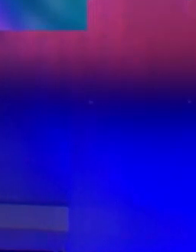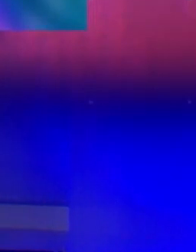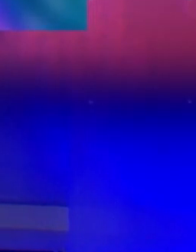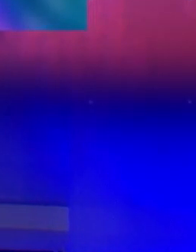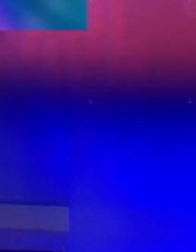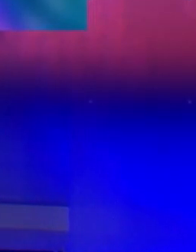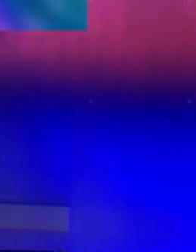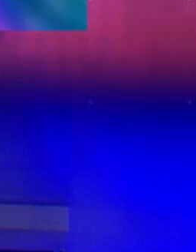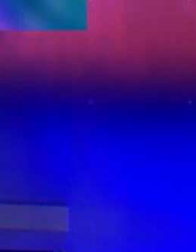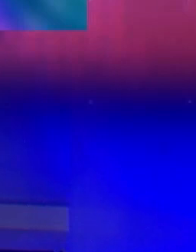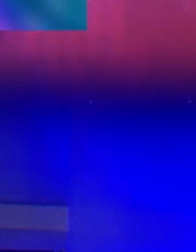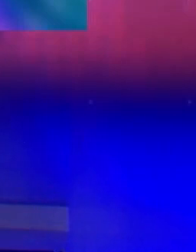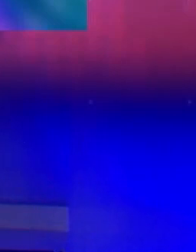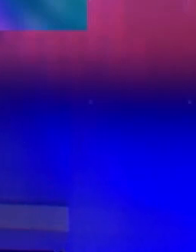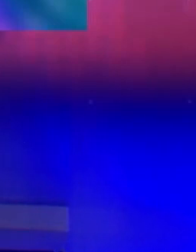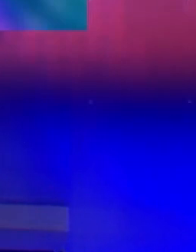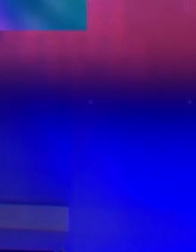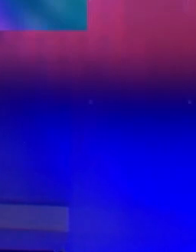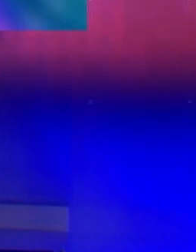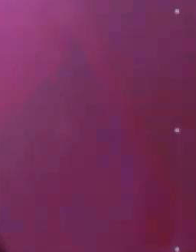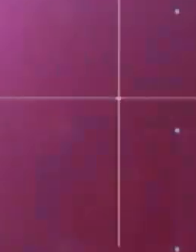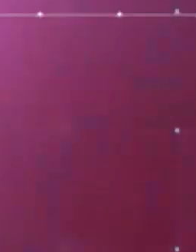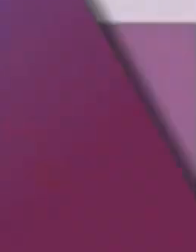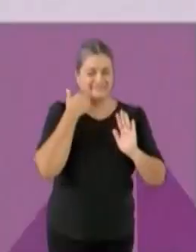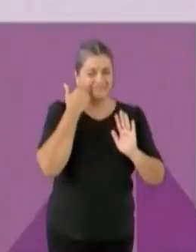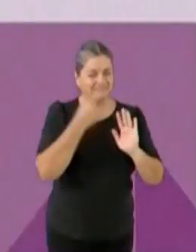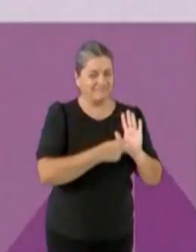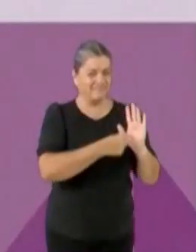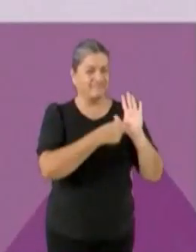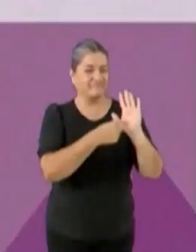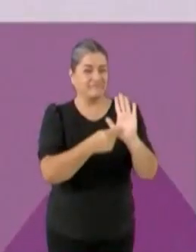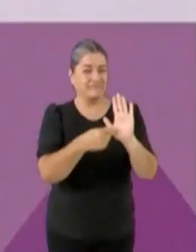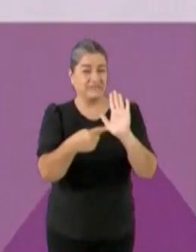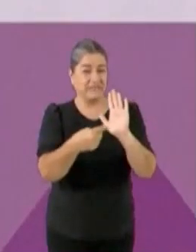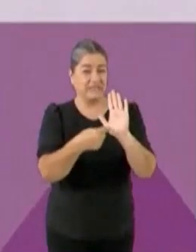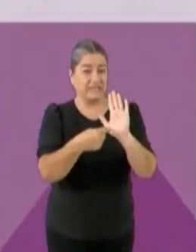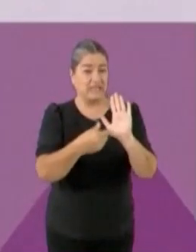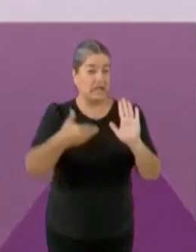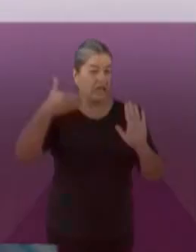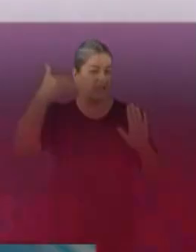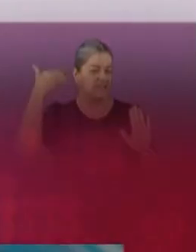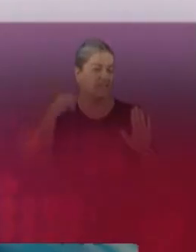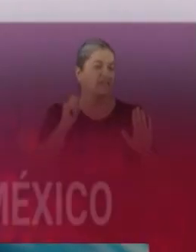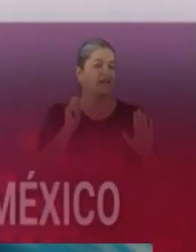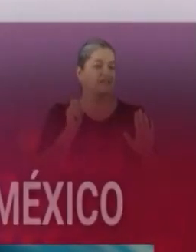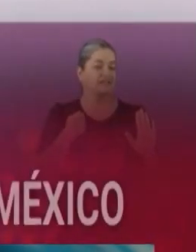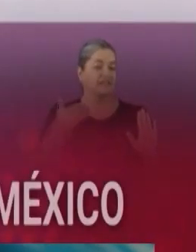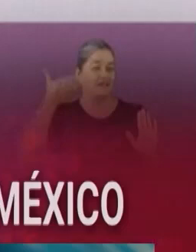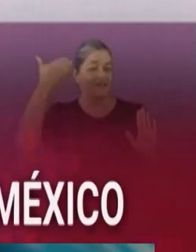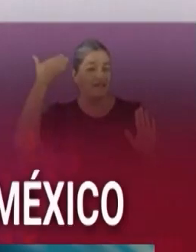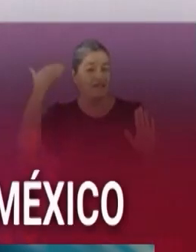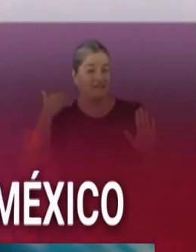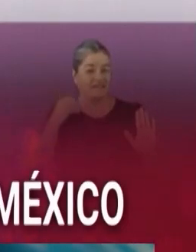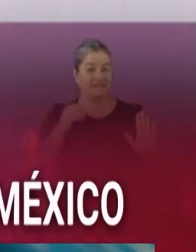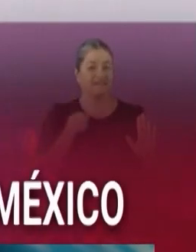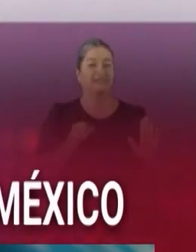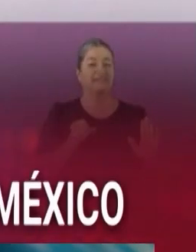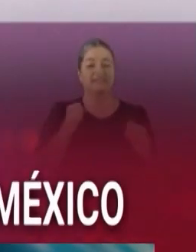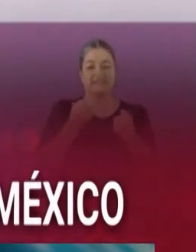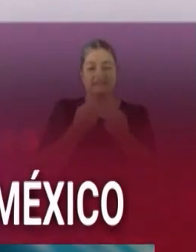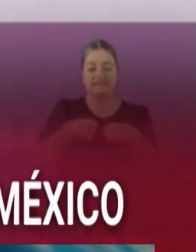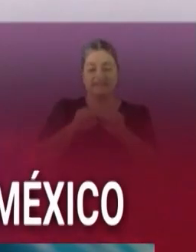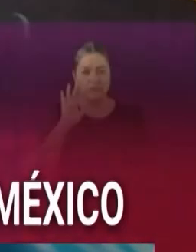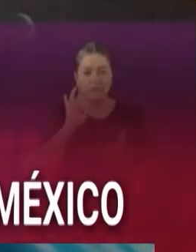de lo más sobresaliente que ocurrió en este primer debate la deliberación giró en torno a Salud Educación corrupción y